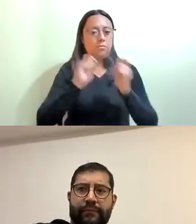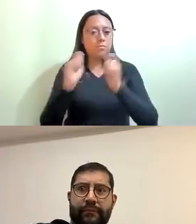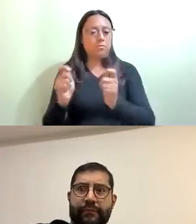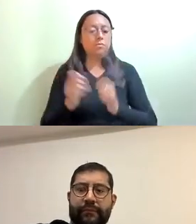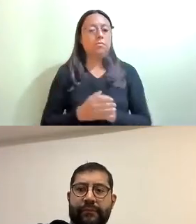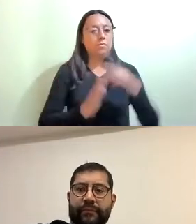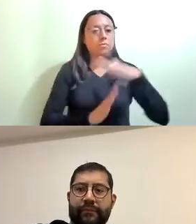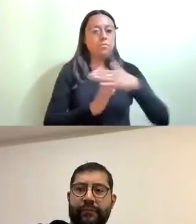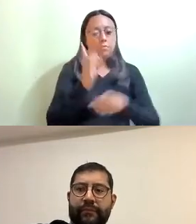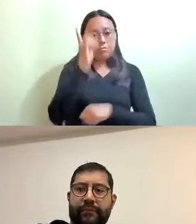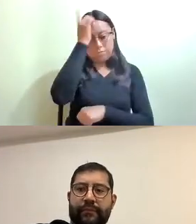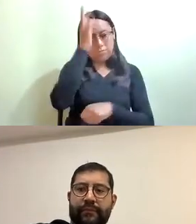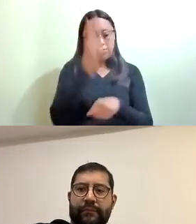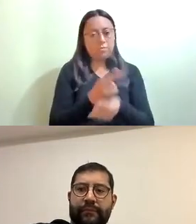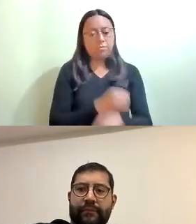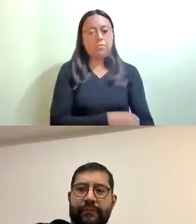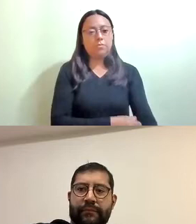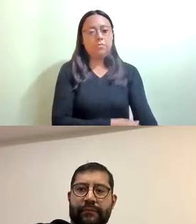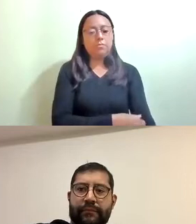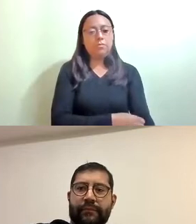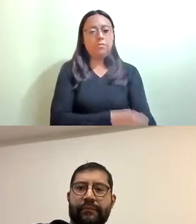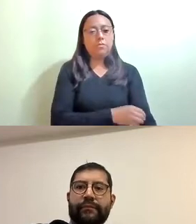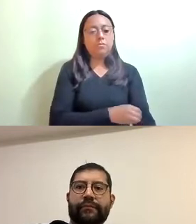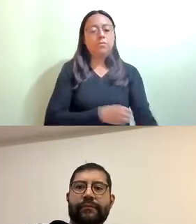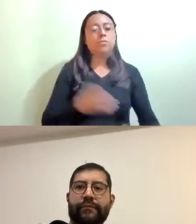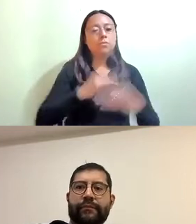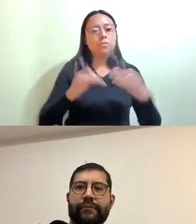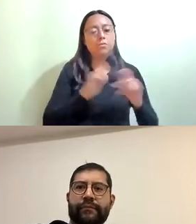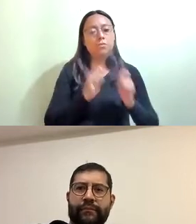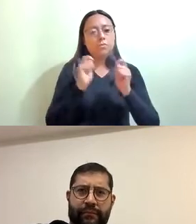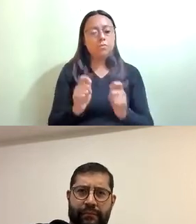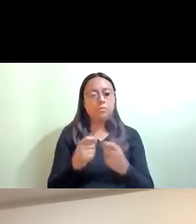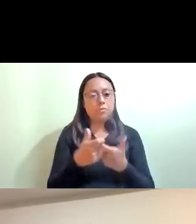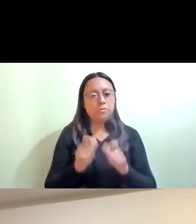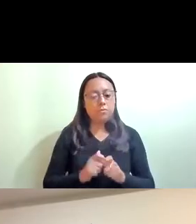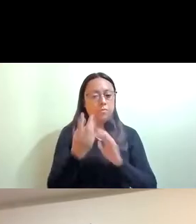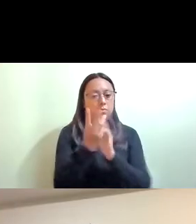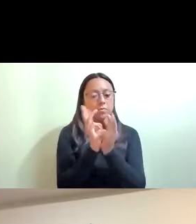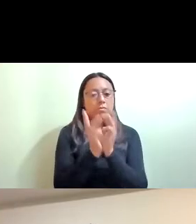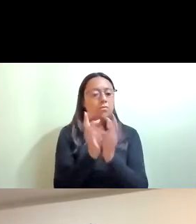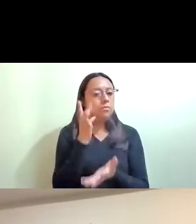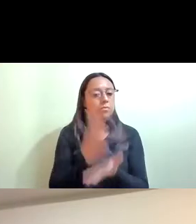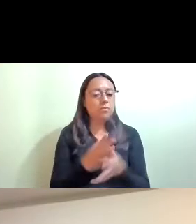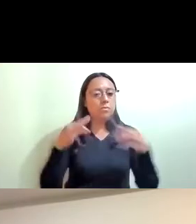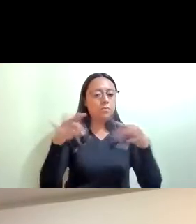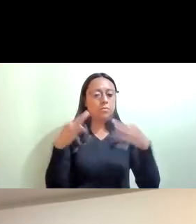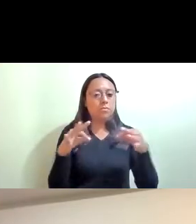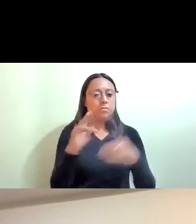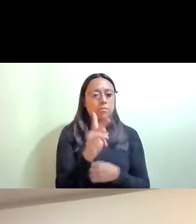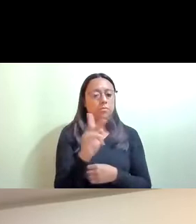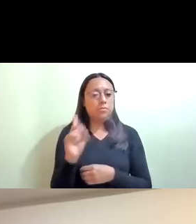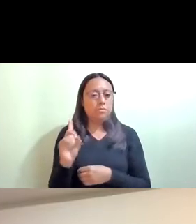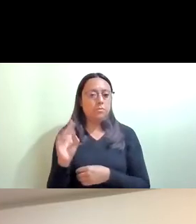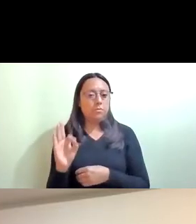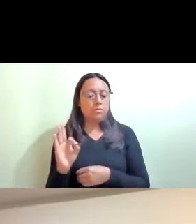la mesa directiva. Lo que yo mandé al grupo de WhatsApp es únicamente Los oficios en PDF son muy sencillos